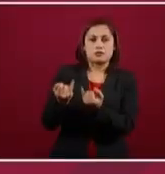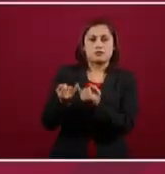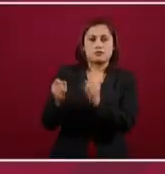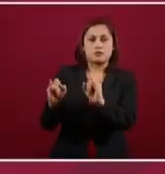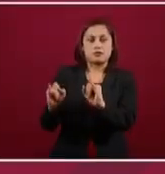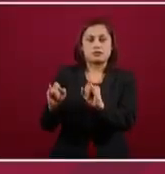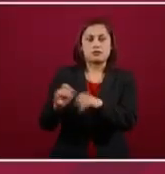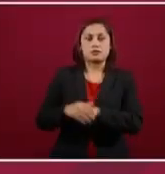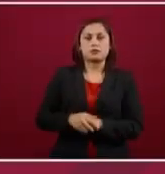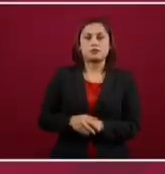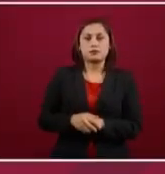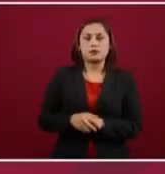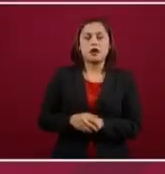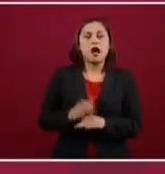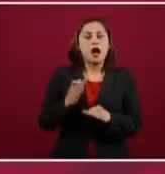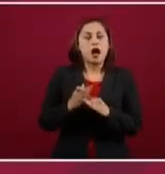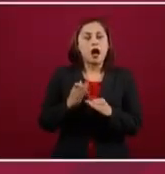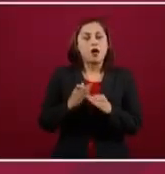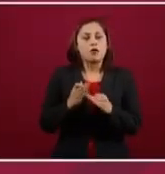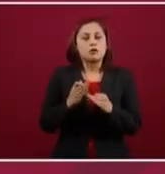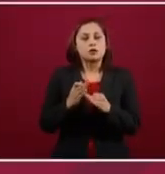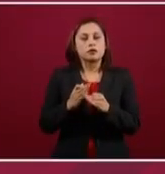Ahora 90,000